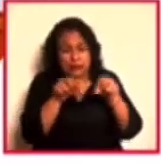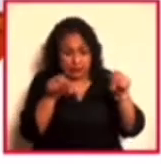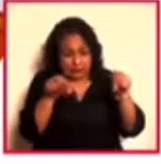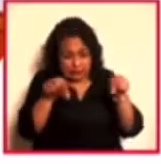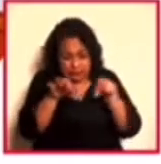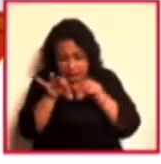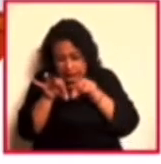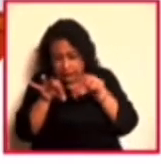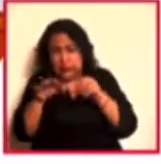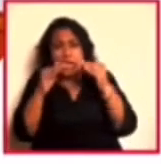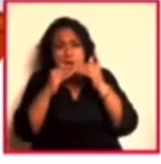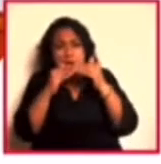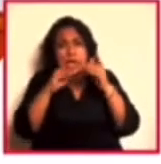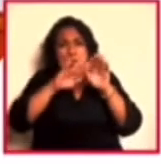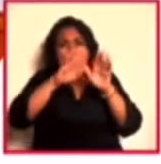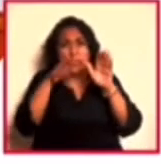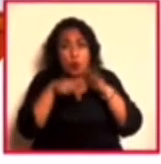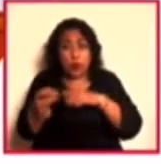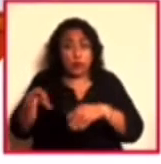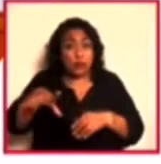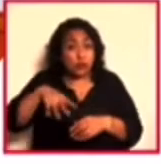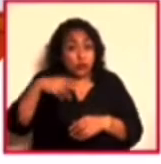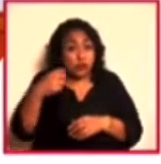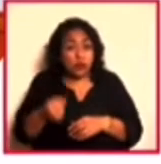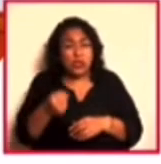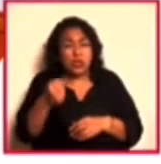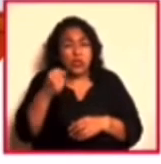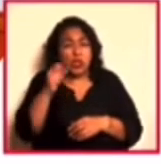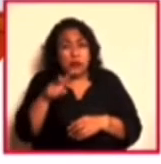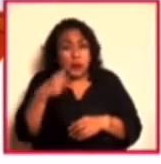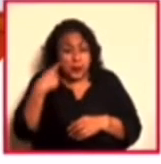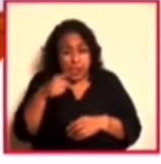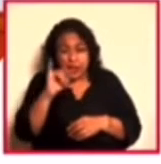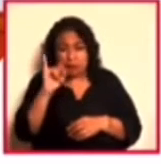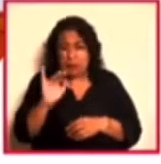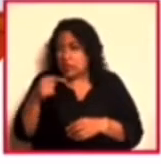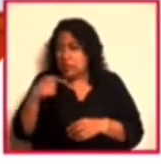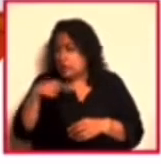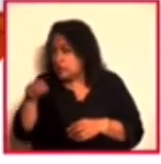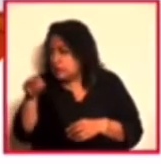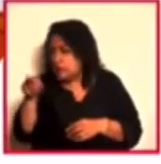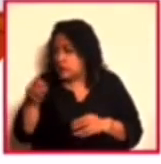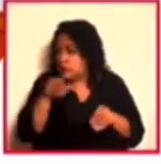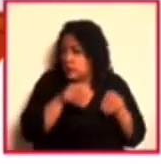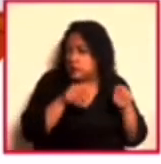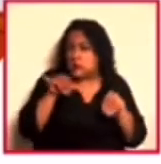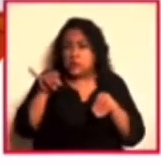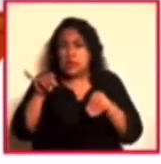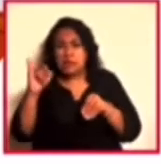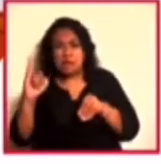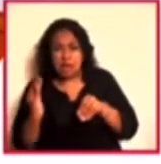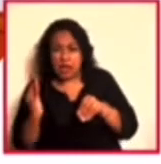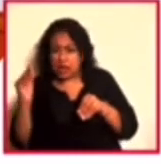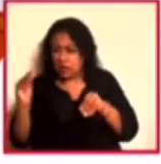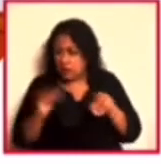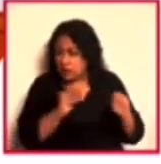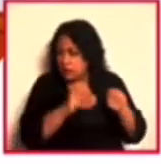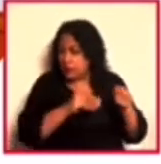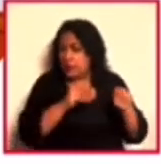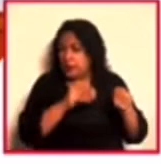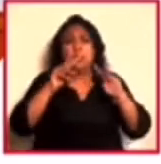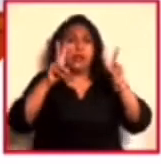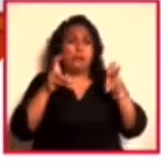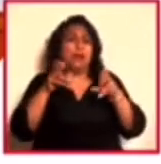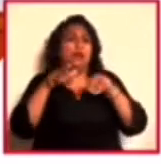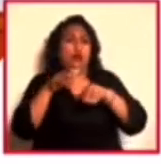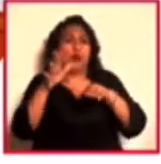la Casa Cueva. Se esforzaron por hacer una lectura de las imágenes, estuvimos teniendo pláticas en relación a los conceptos, y a partir